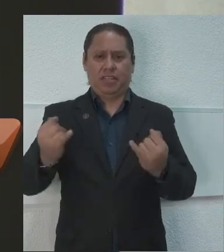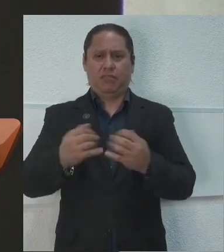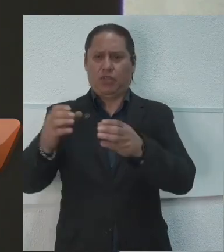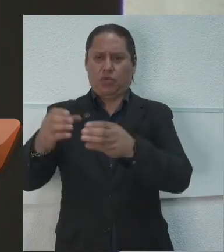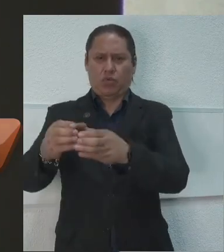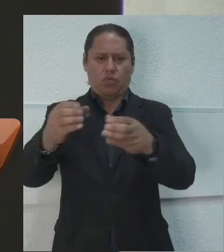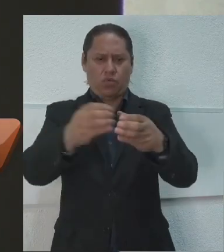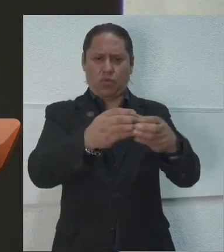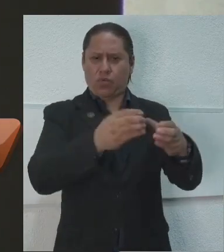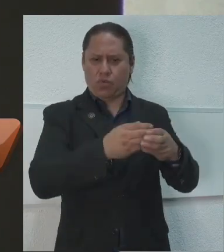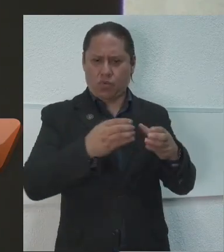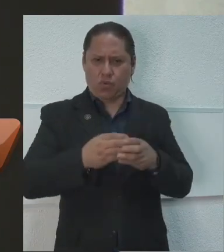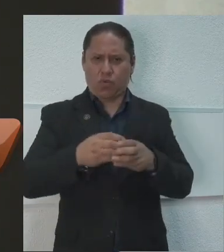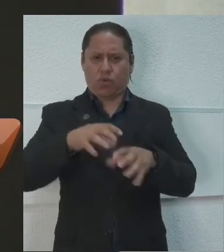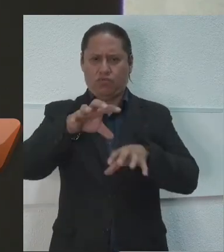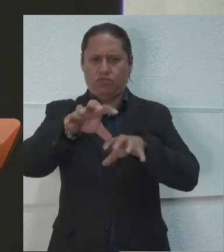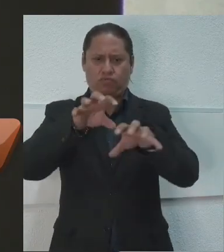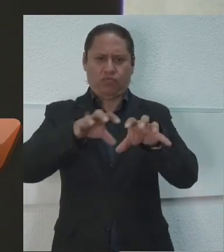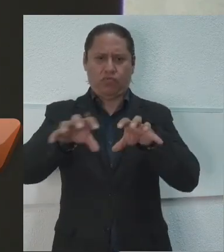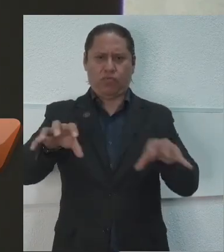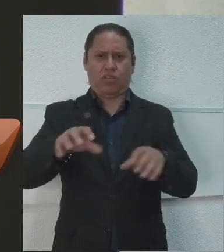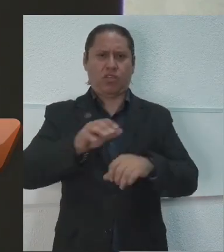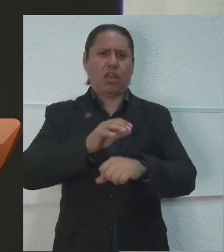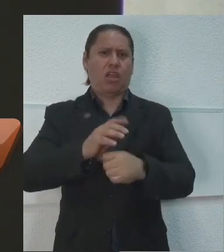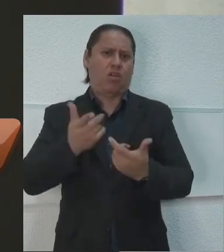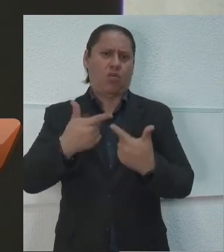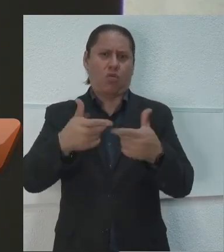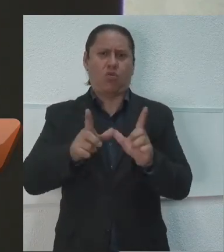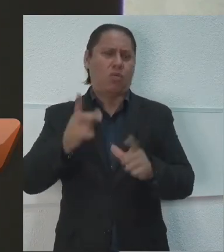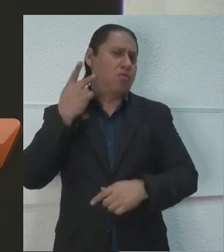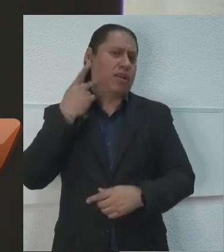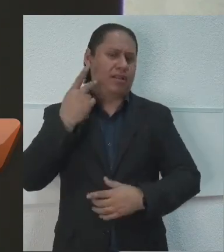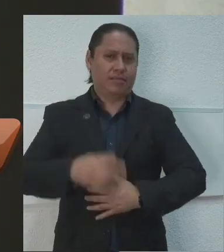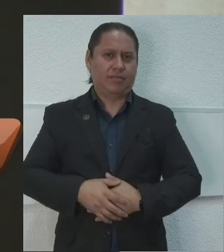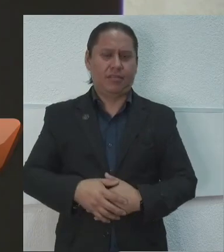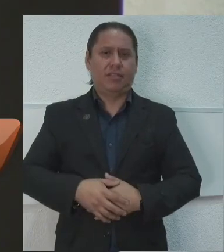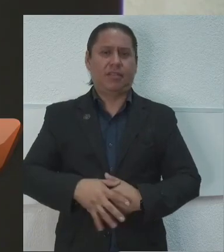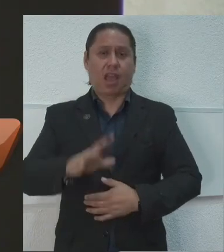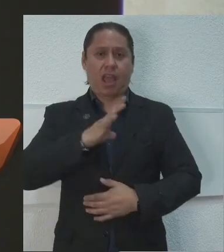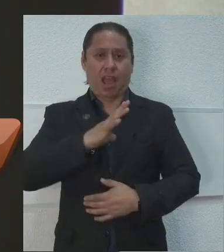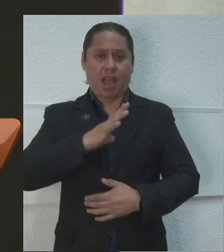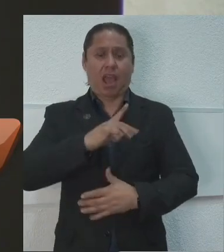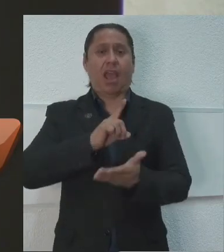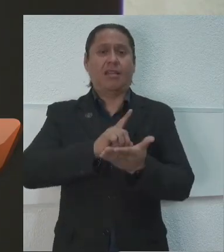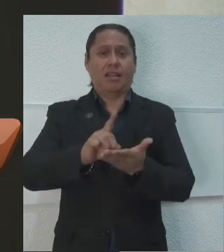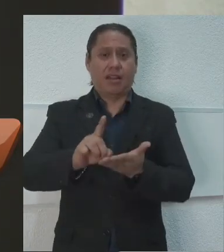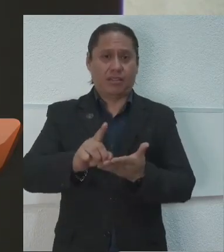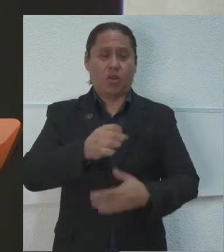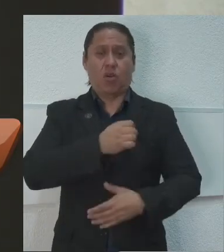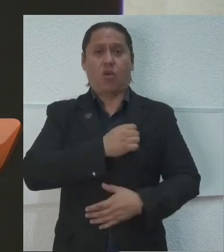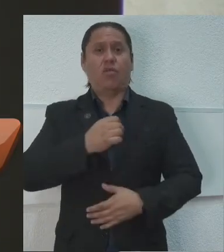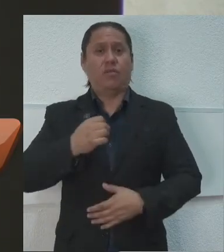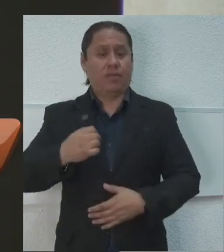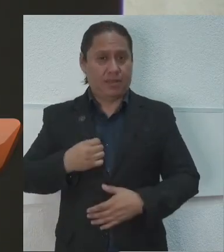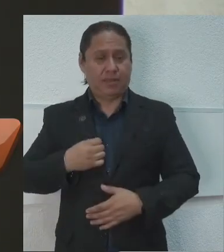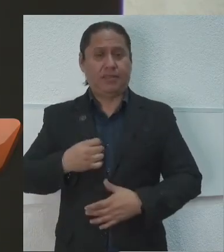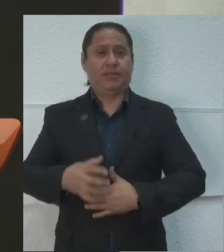parlamentaria de algún partido político, y tenemos no solo el derecho, sino la